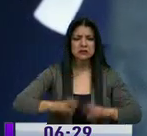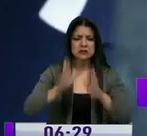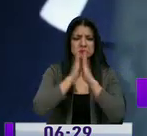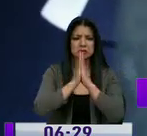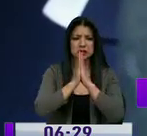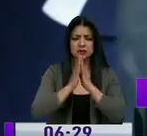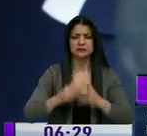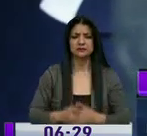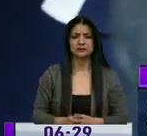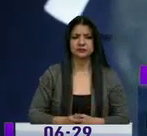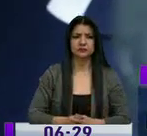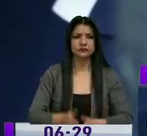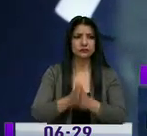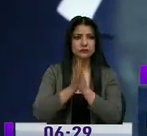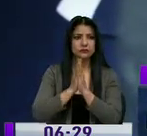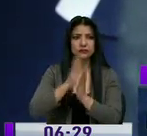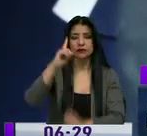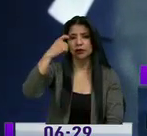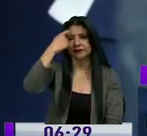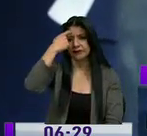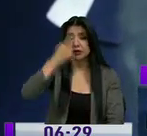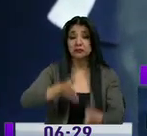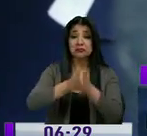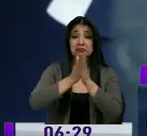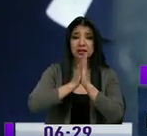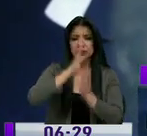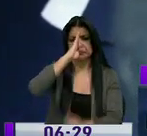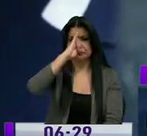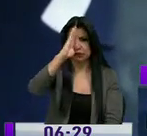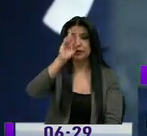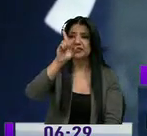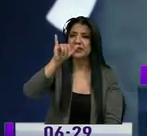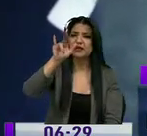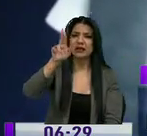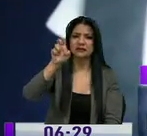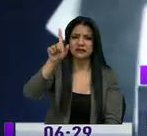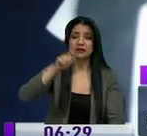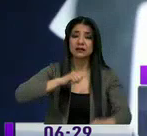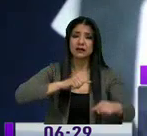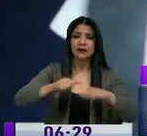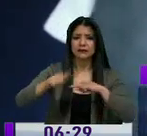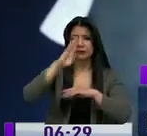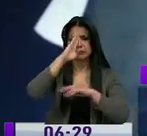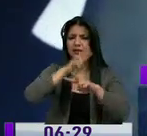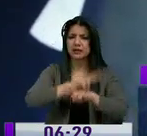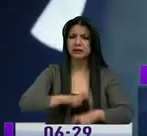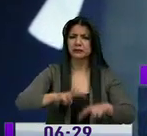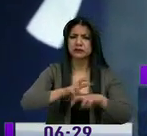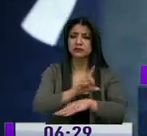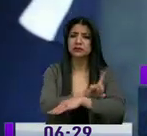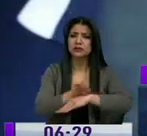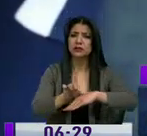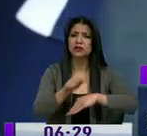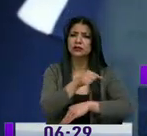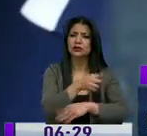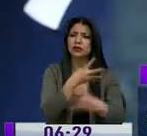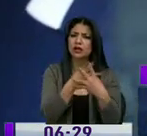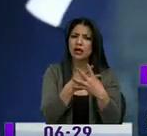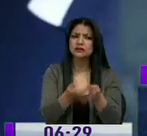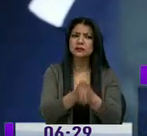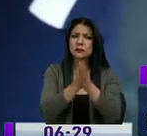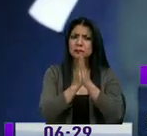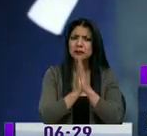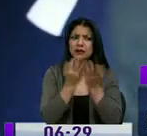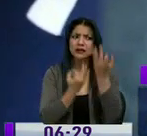como a la harina ceda a la policía al jefe el comando de la policía que investiguen al director de la cárcel que le pidan a él